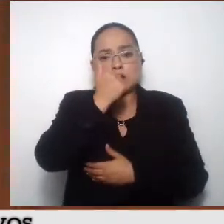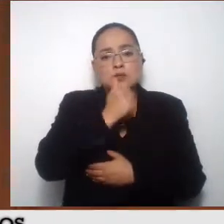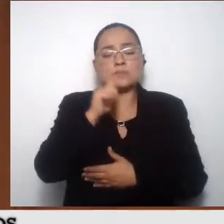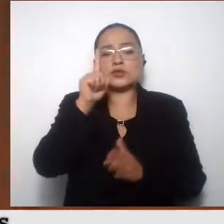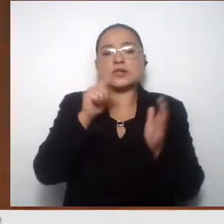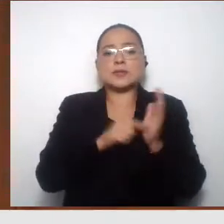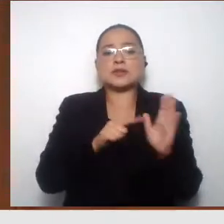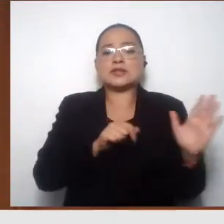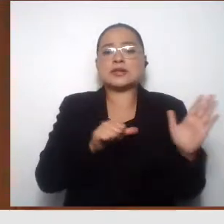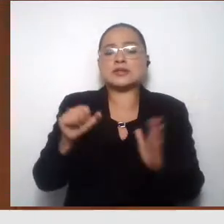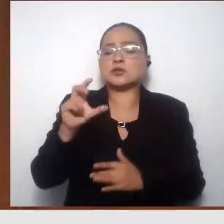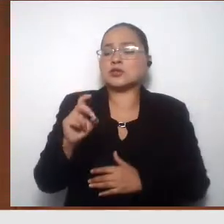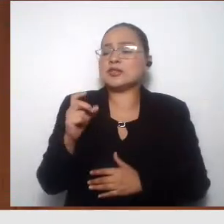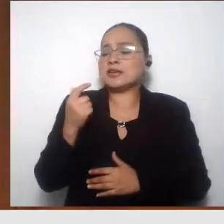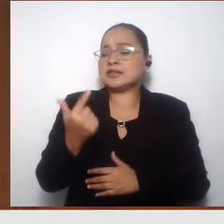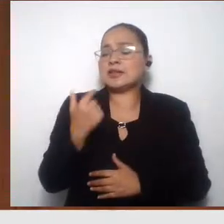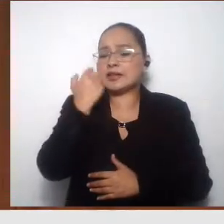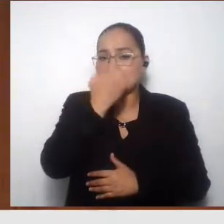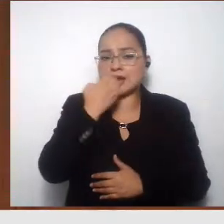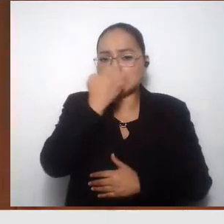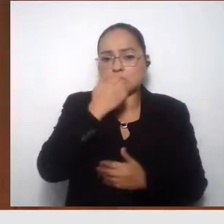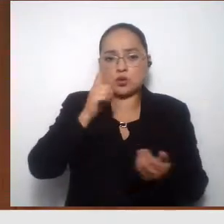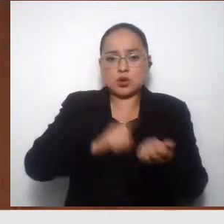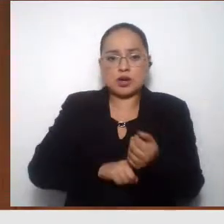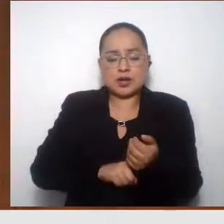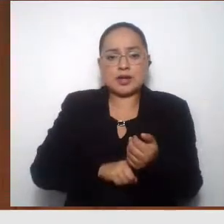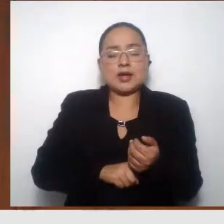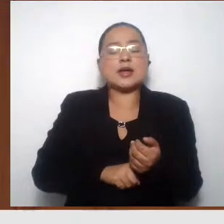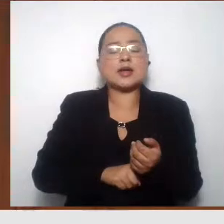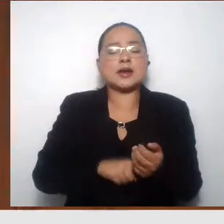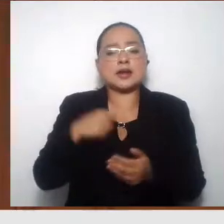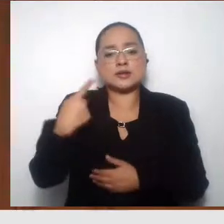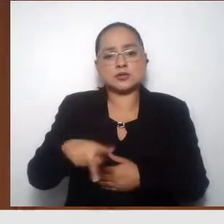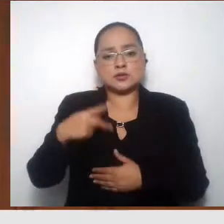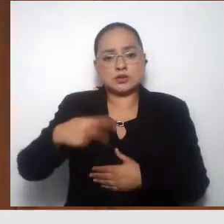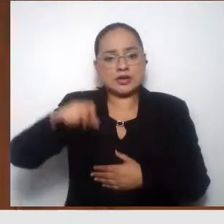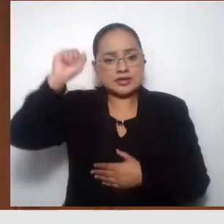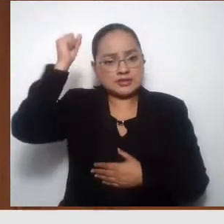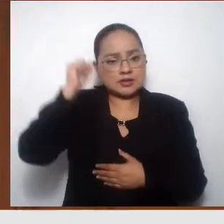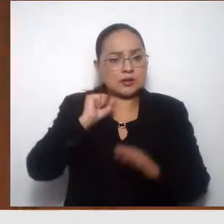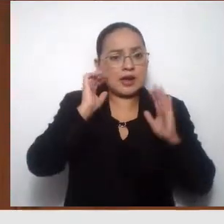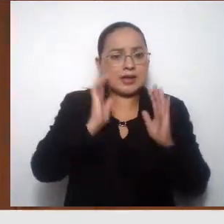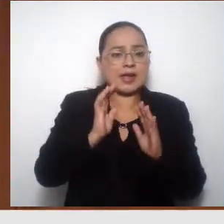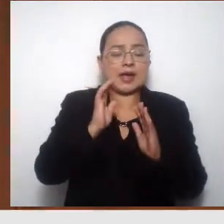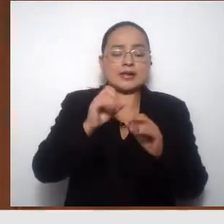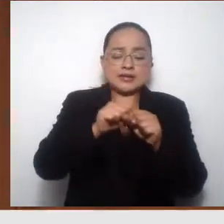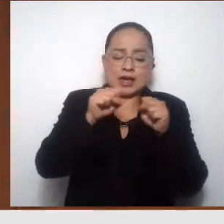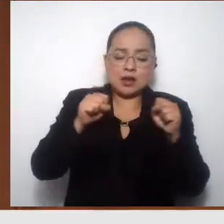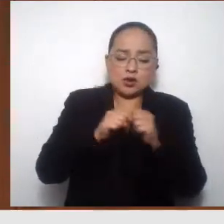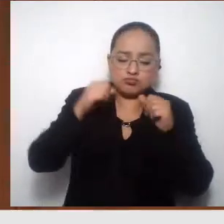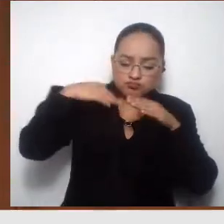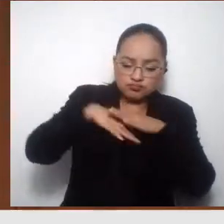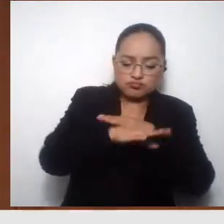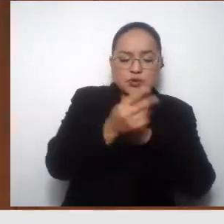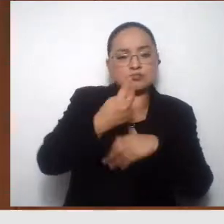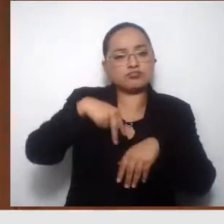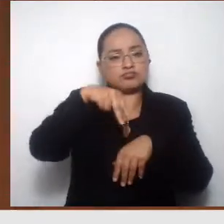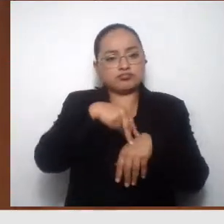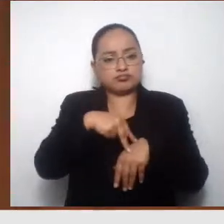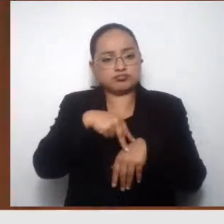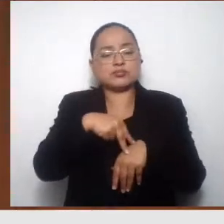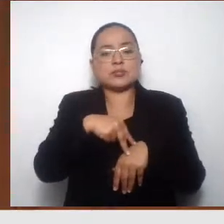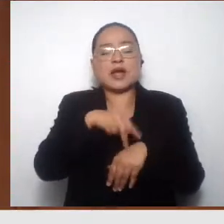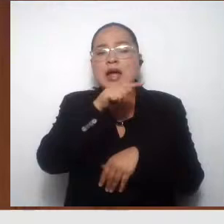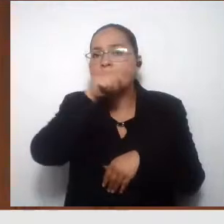7,637 escuelas de educación escolarizada regresen a clases presenciales, planteles que se